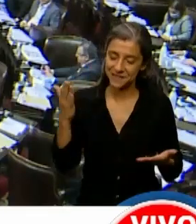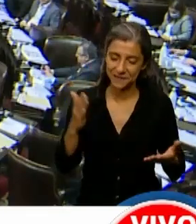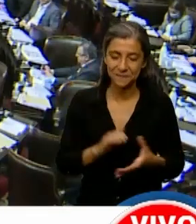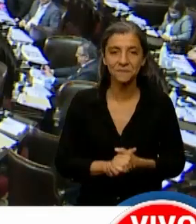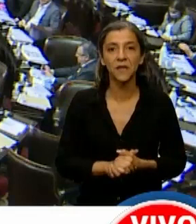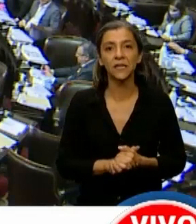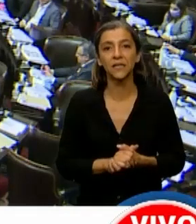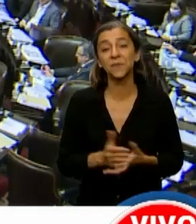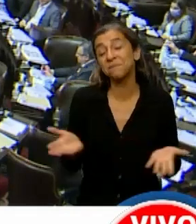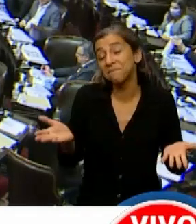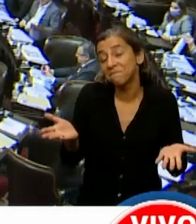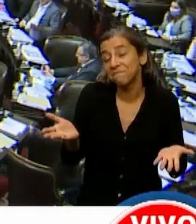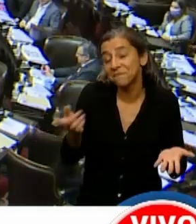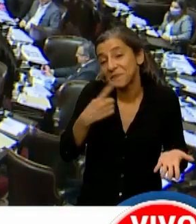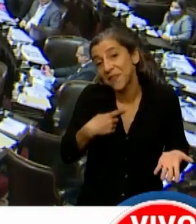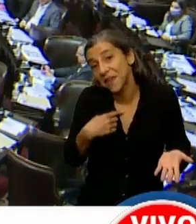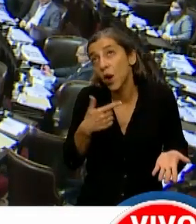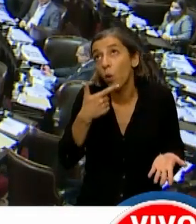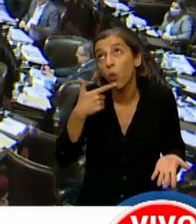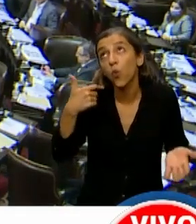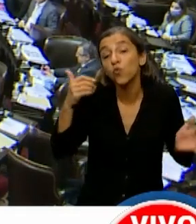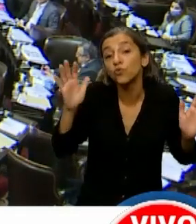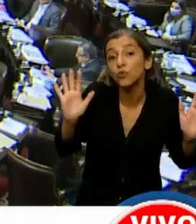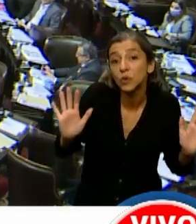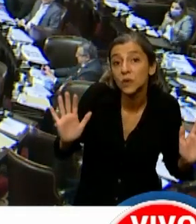tratar, me dijeron que sea dulce, porque como